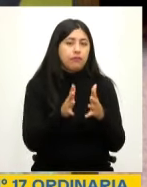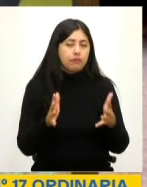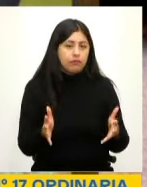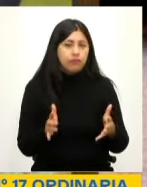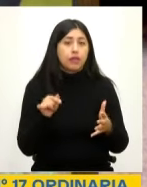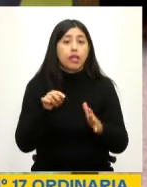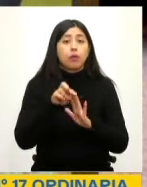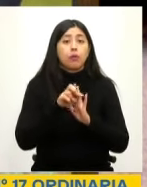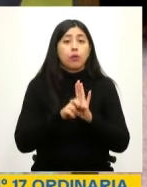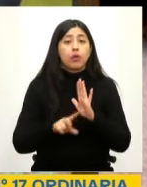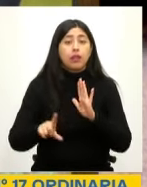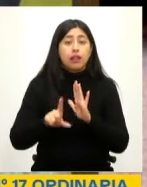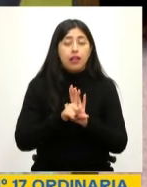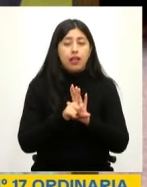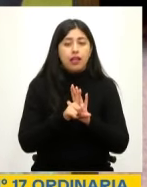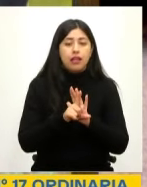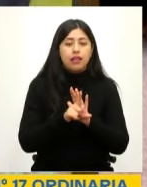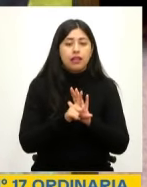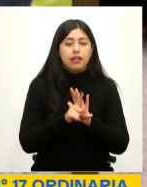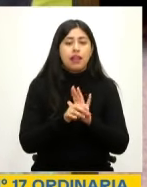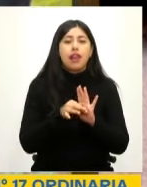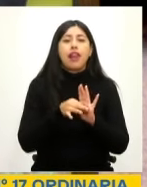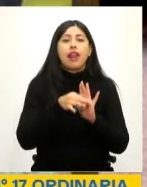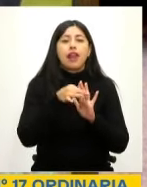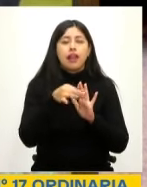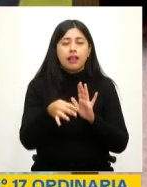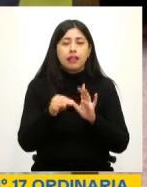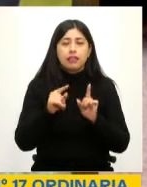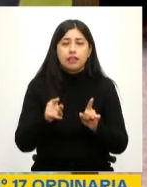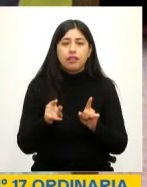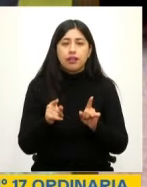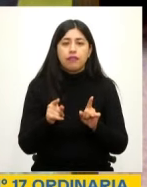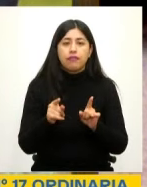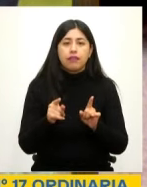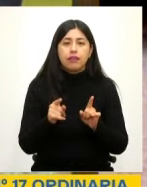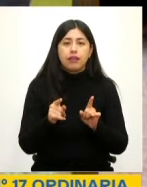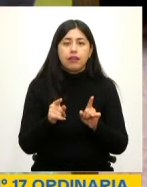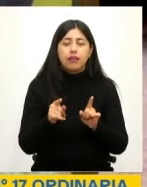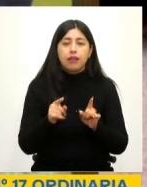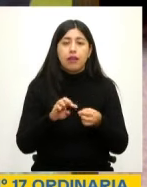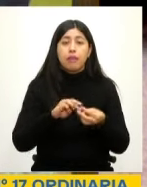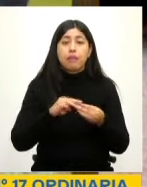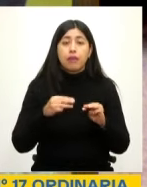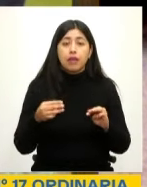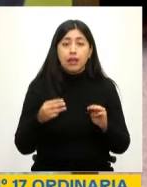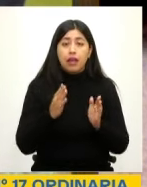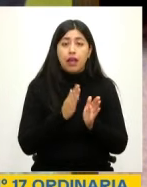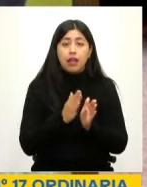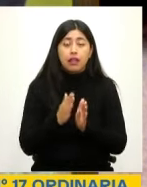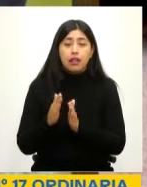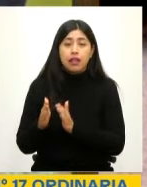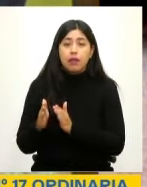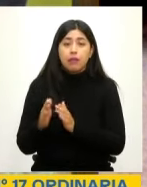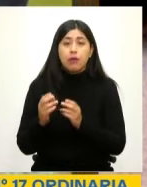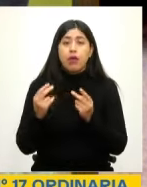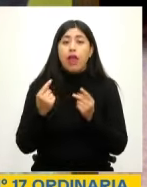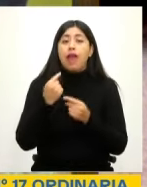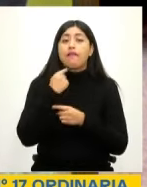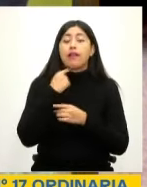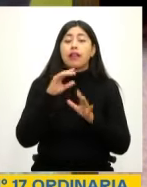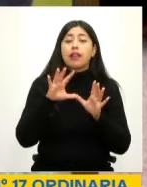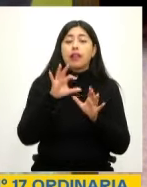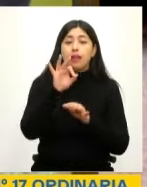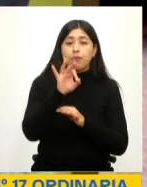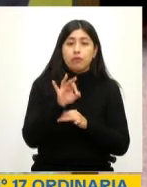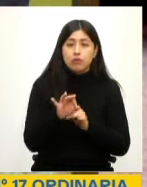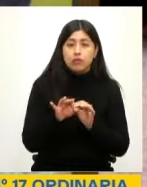ley lo que señala es que debiera activarse este mecanismo cuando se afectara al 10% o más de